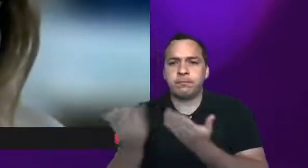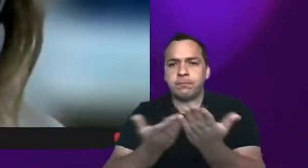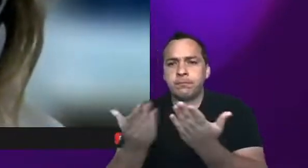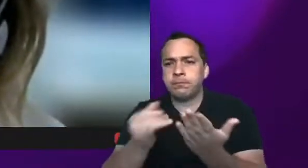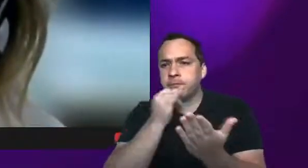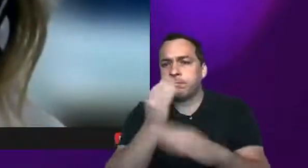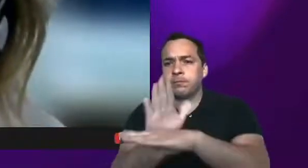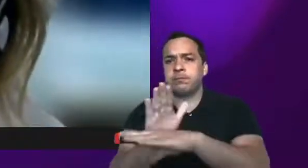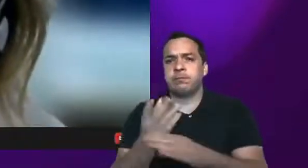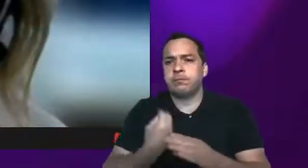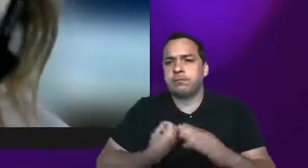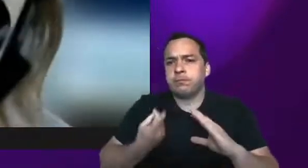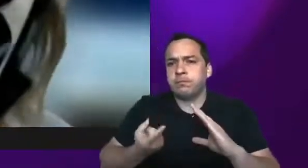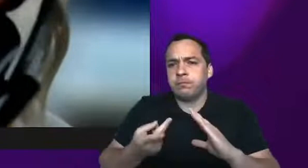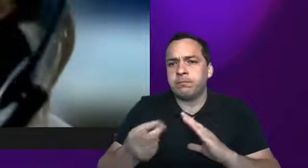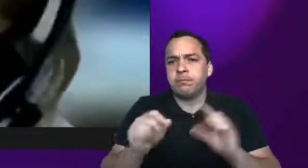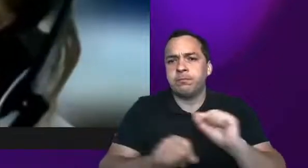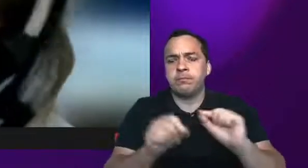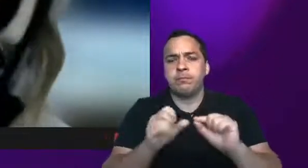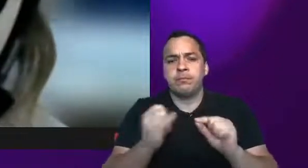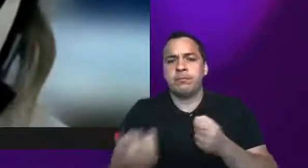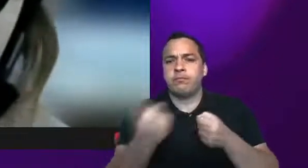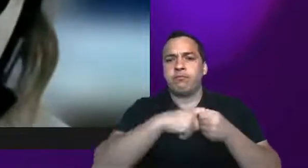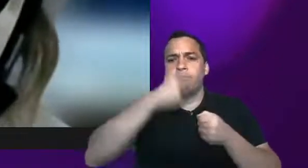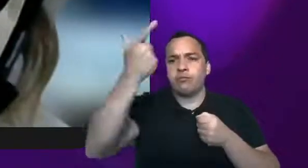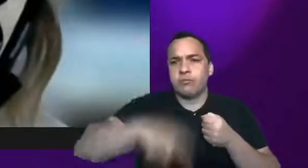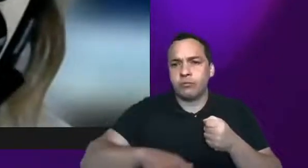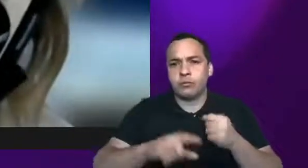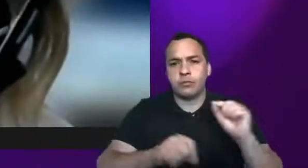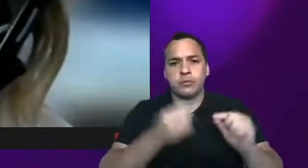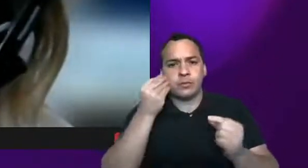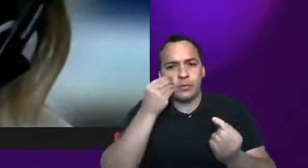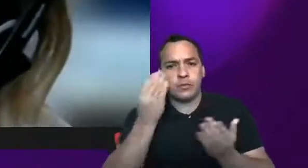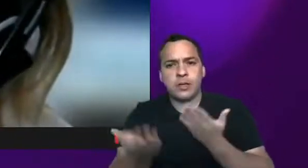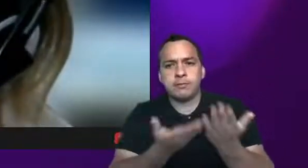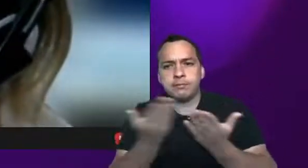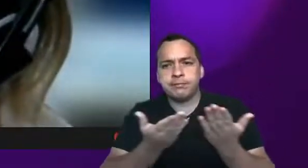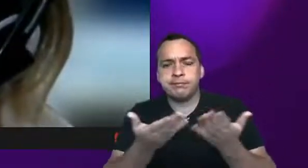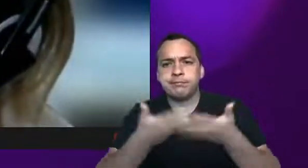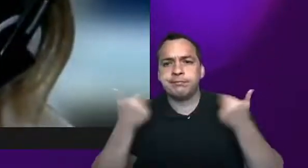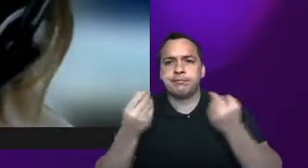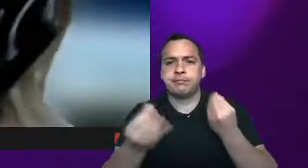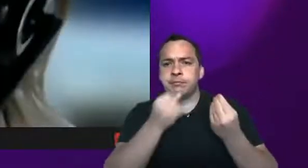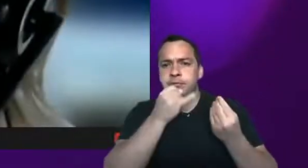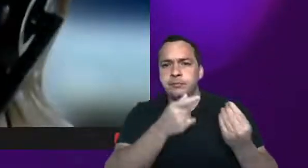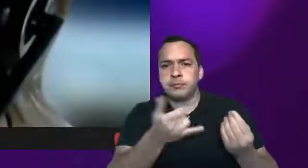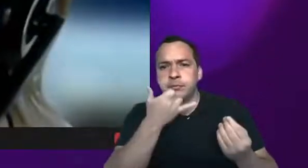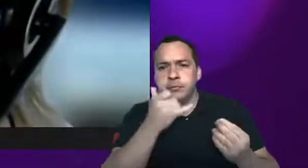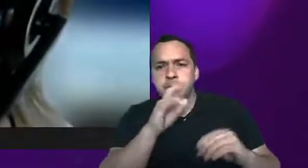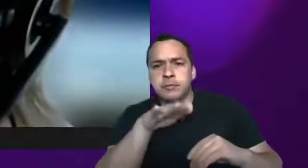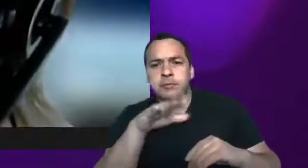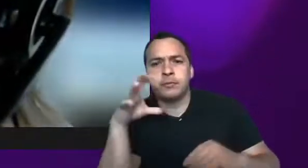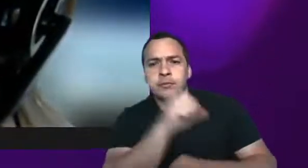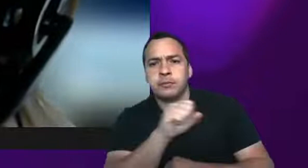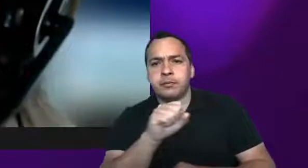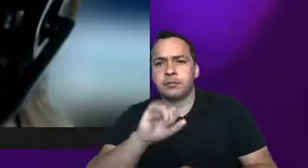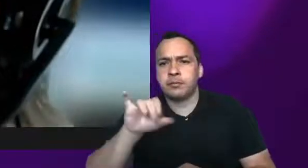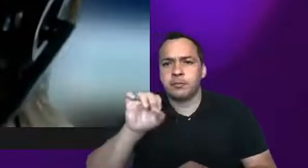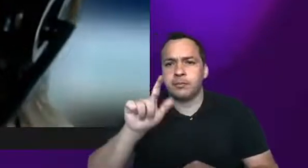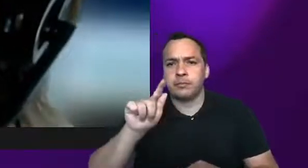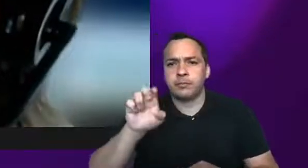probabilidad de recaída de la patología que nosotros trasplantamos. Por otro lado, obviamente... Doctora Jorgelina,